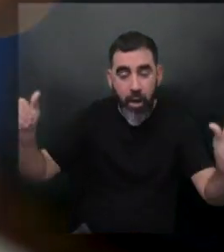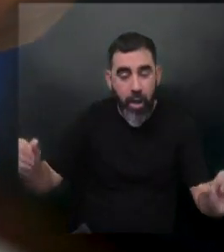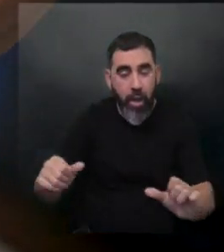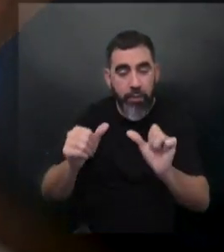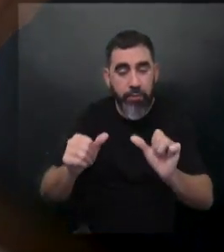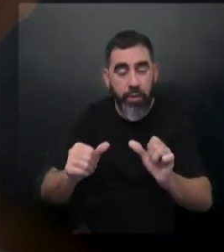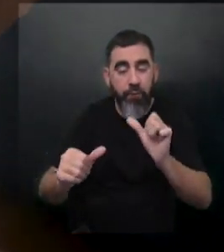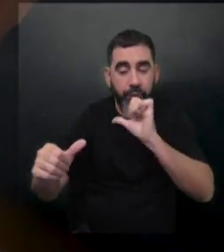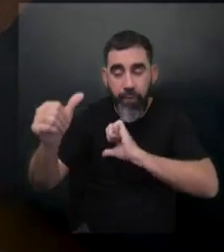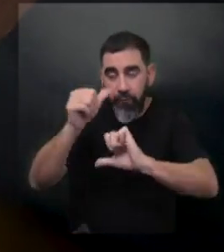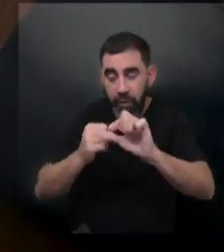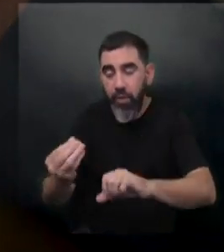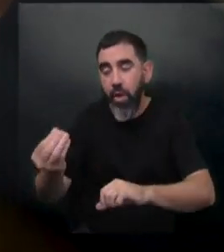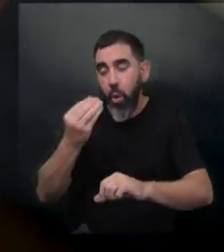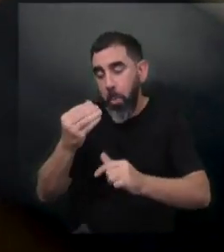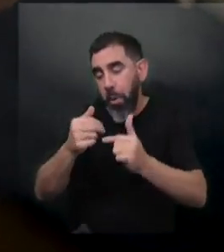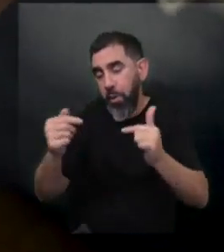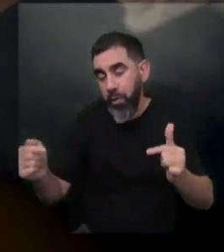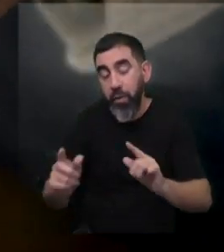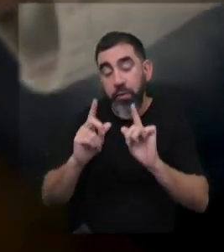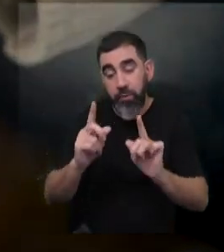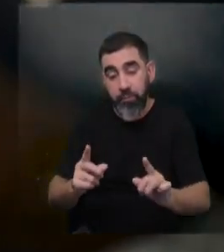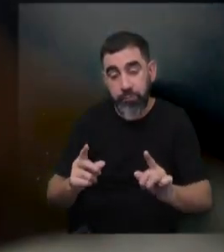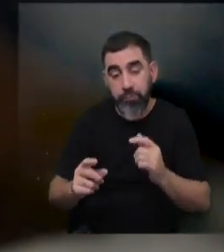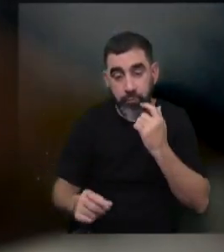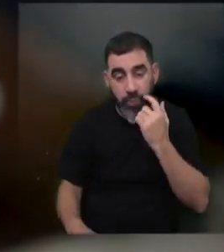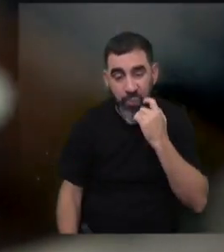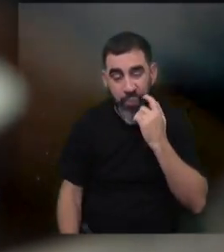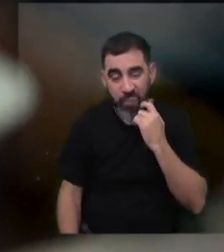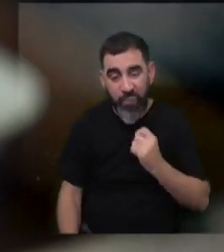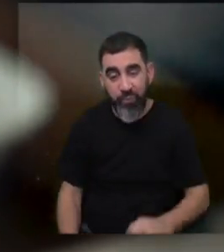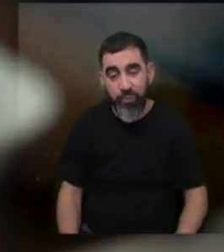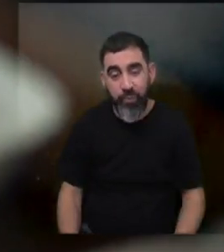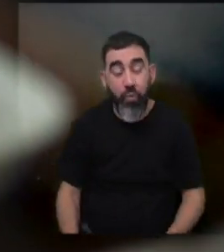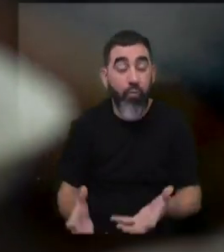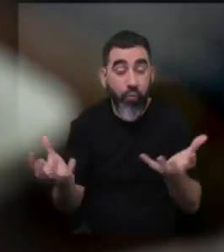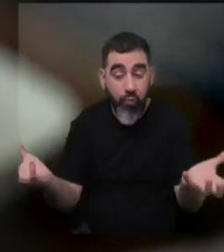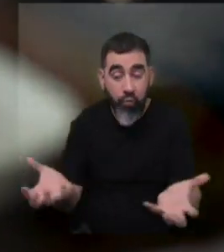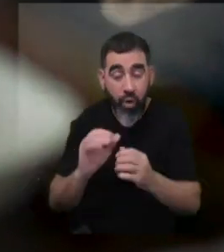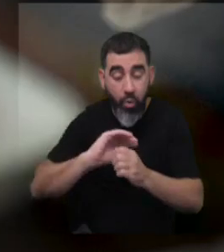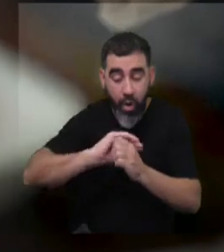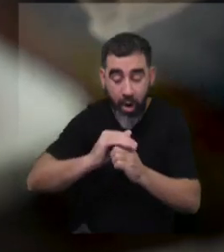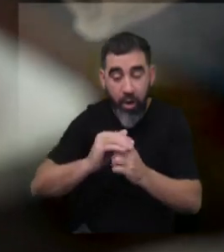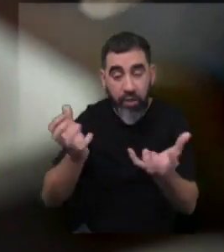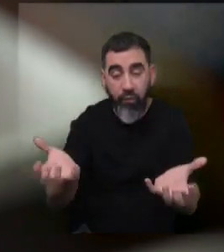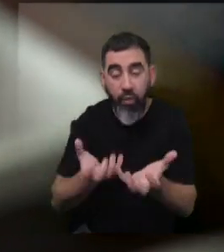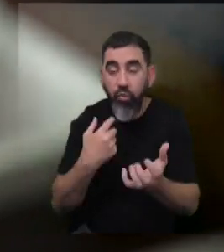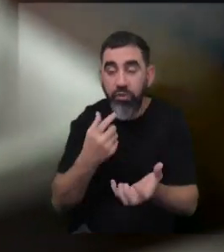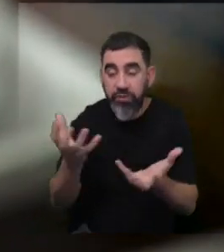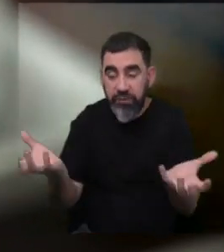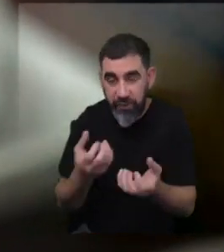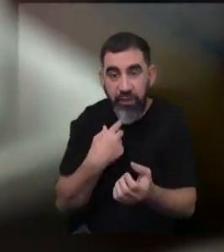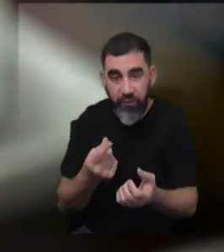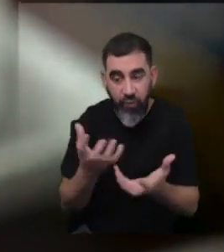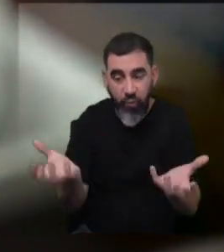bebidas, comerlos, etc. También se puede realizar fuego, o sea, la cáscara del coquito cuando se deshilacha